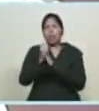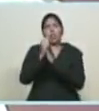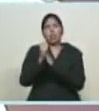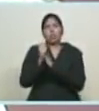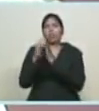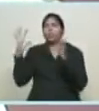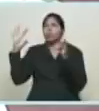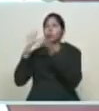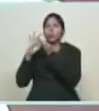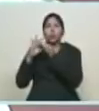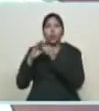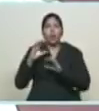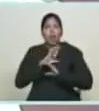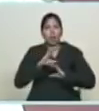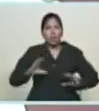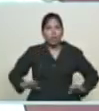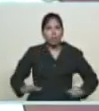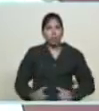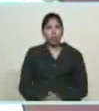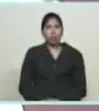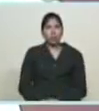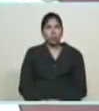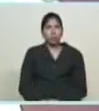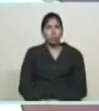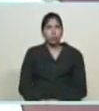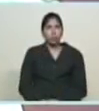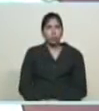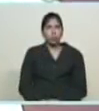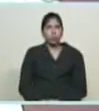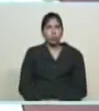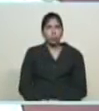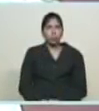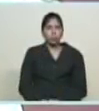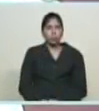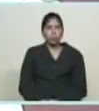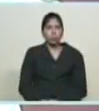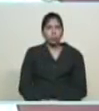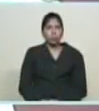el Cristo Redentor. Que la sangre de Cristo cubra todo nuestro gobierno.